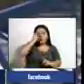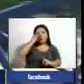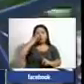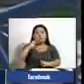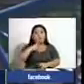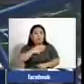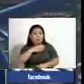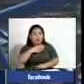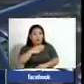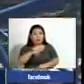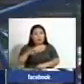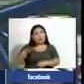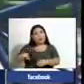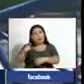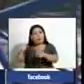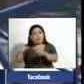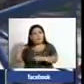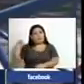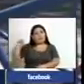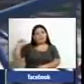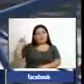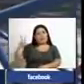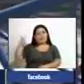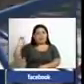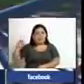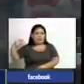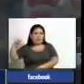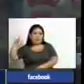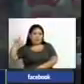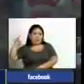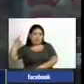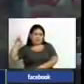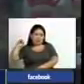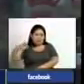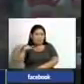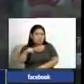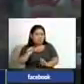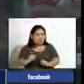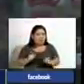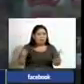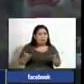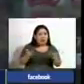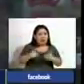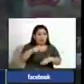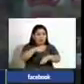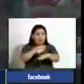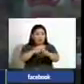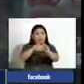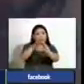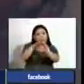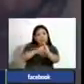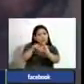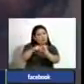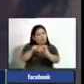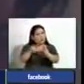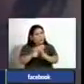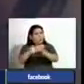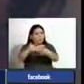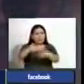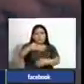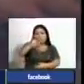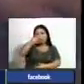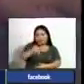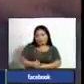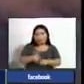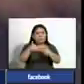ellos. Save the Children también recomienda aprovechar el tiempo de cuarentena para desarrollar un método de disciplina positiva para evitar